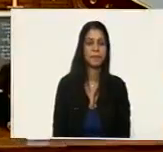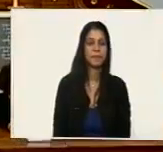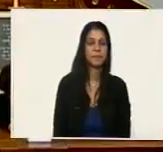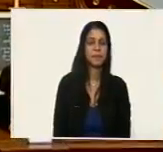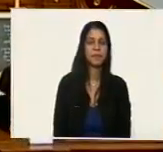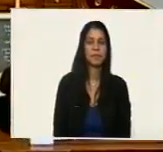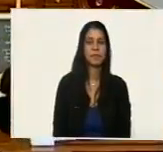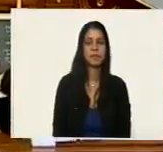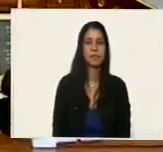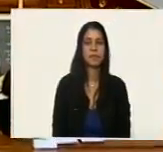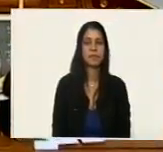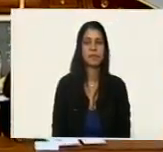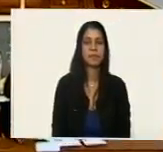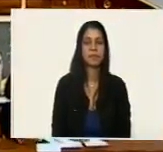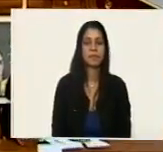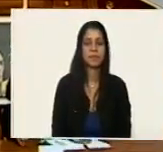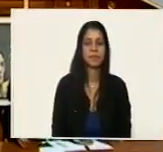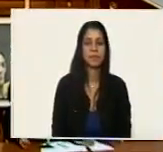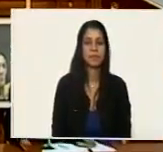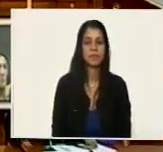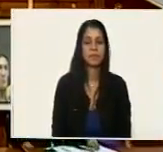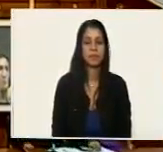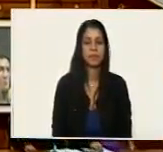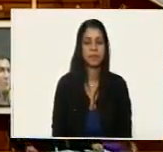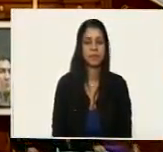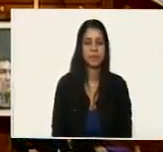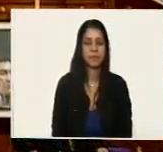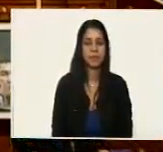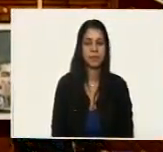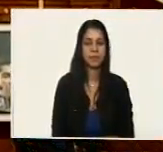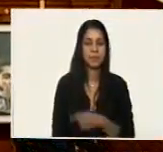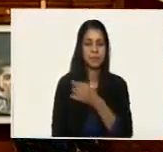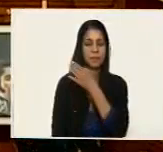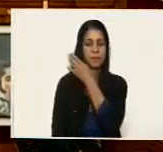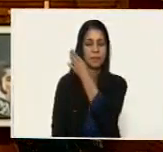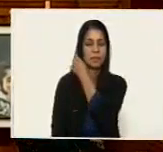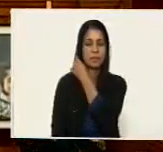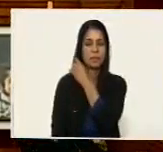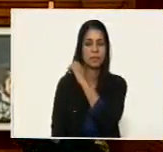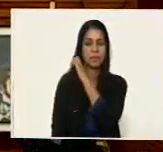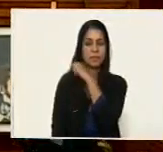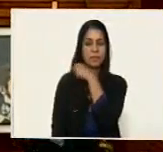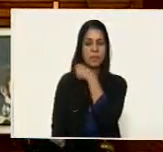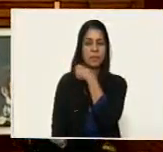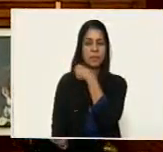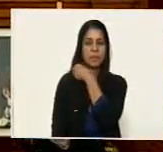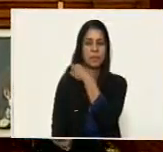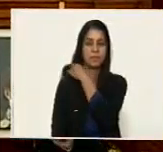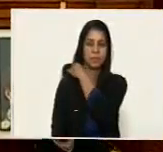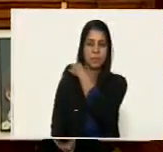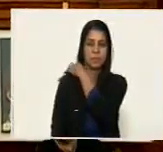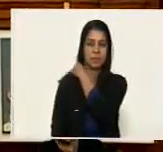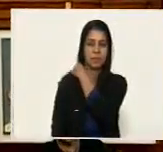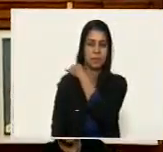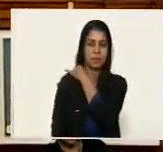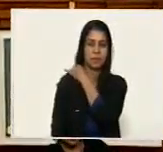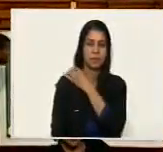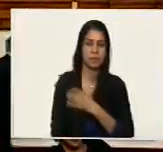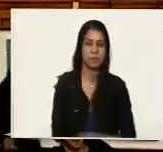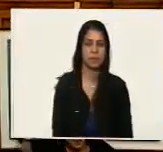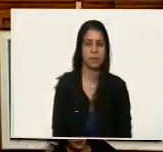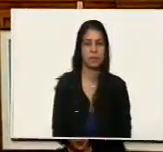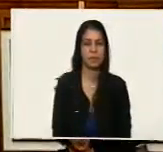comité directivo de esta entidad bancaria en nuestro país, a propósito de la renuncia recibida por 4 funcionarios de